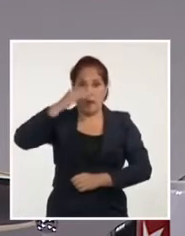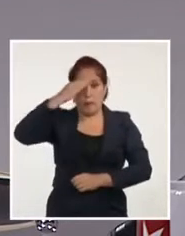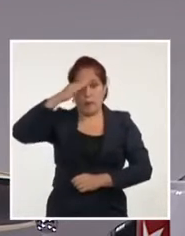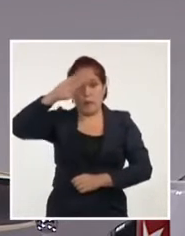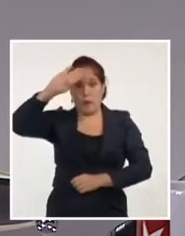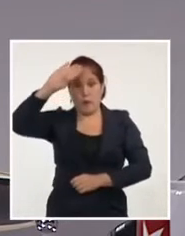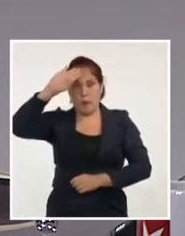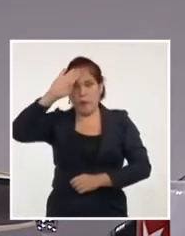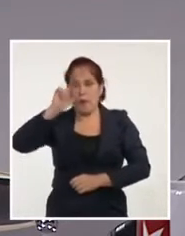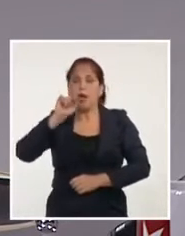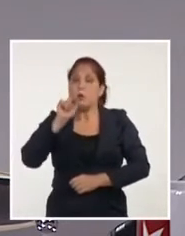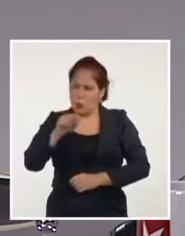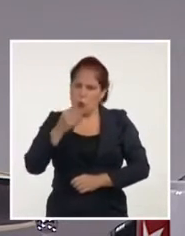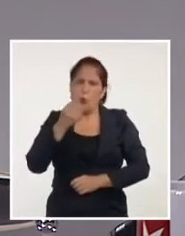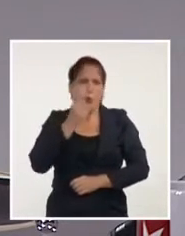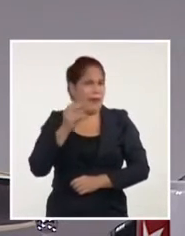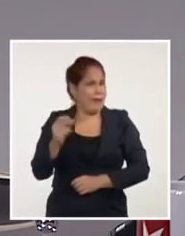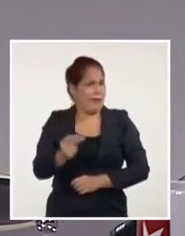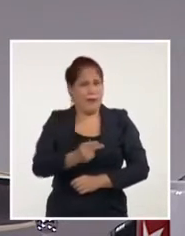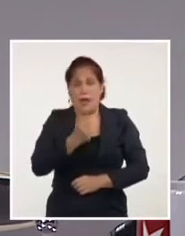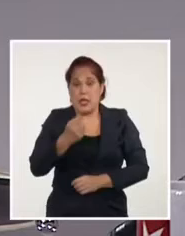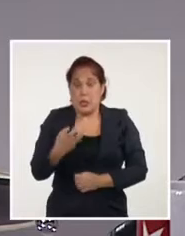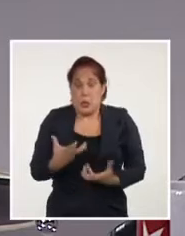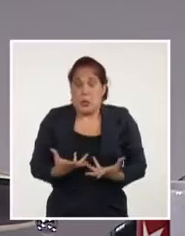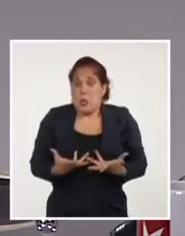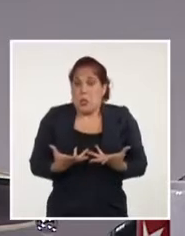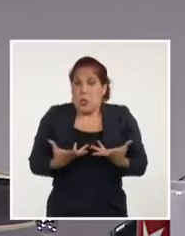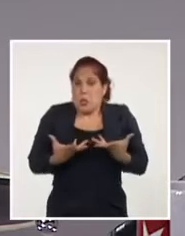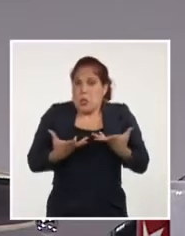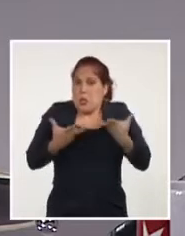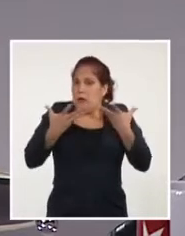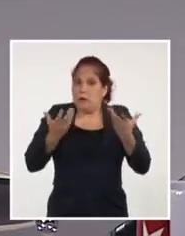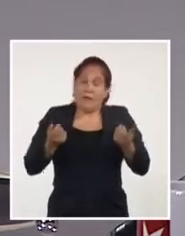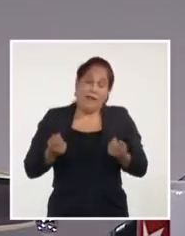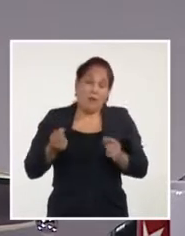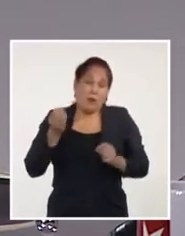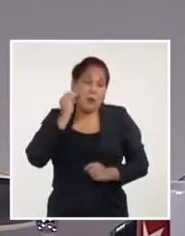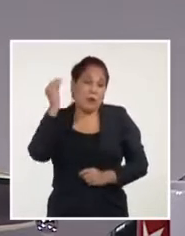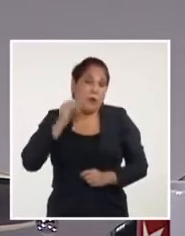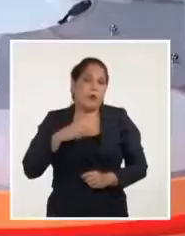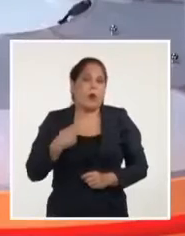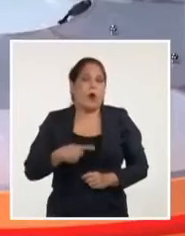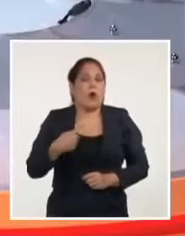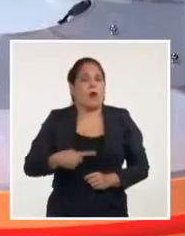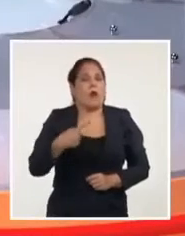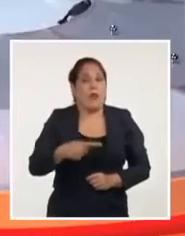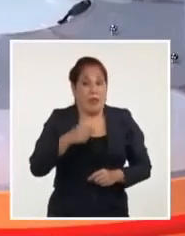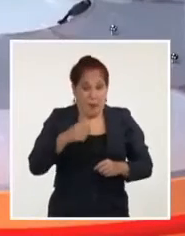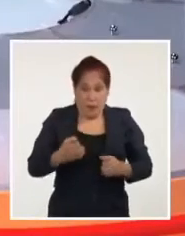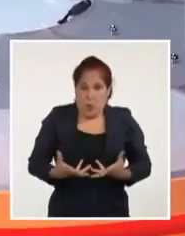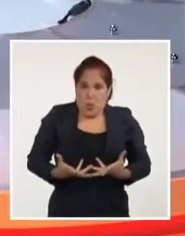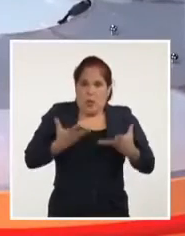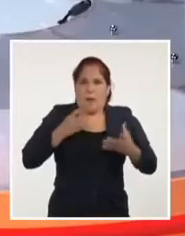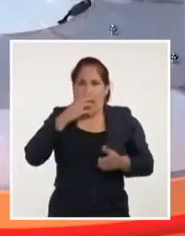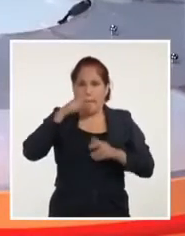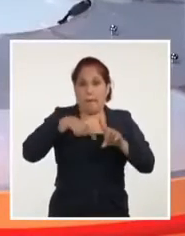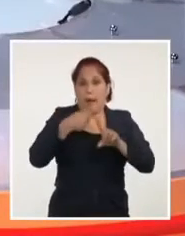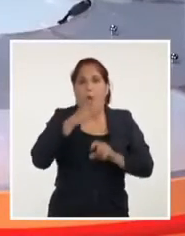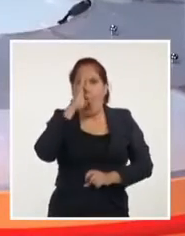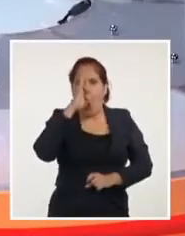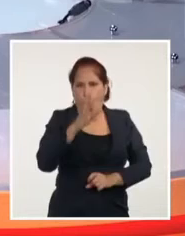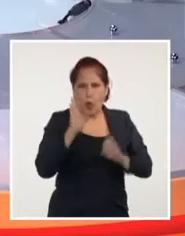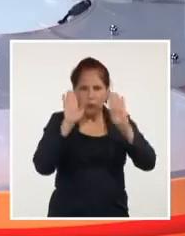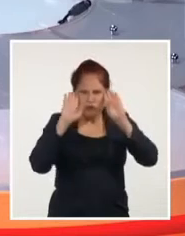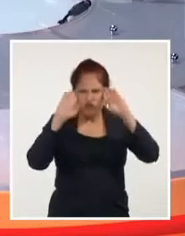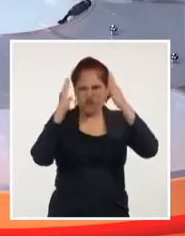eres muy proclive a la ira, ¿verdad? Y por supuesto de la ira llevas al odio, donde ya tú no ves nada, tú lo que ves